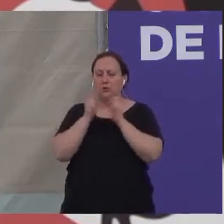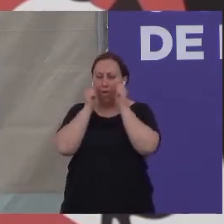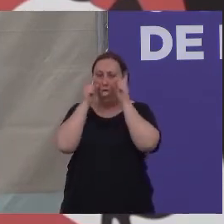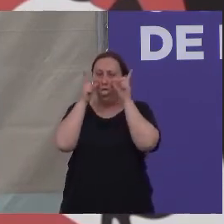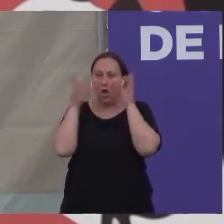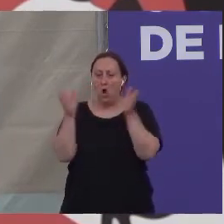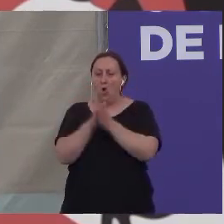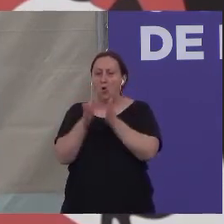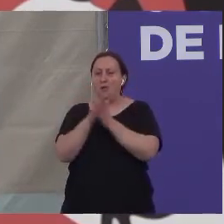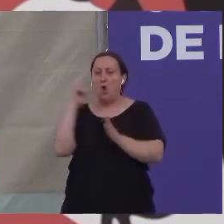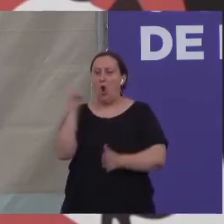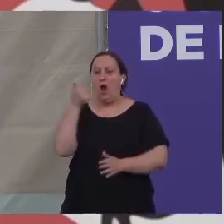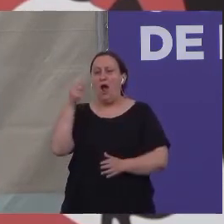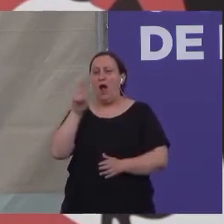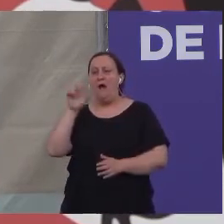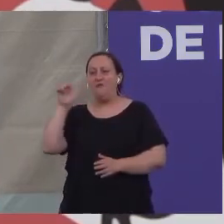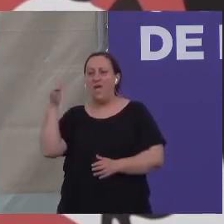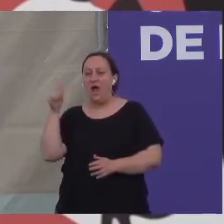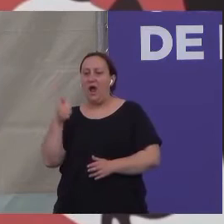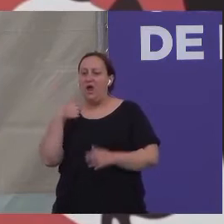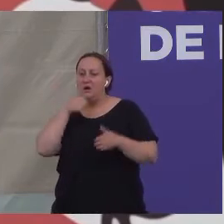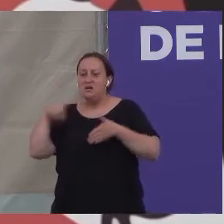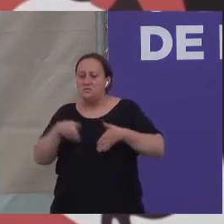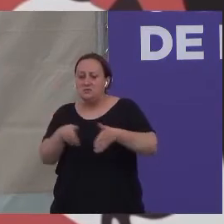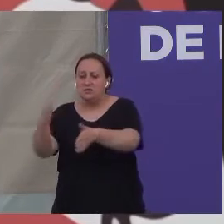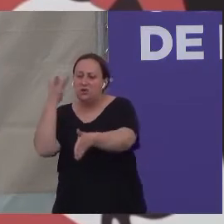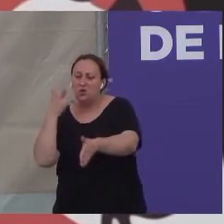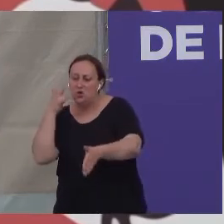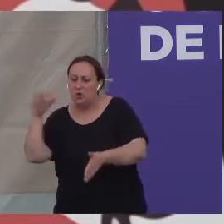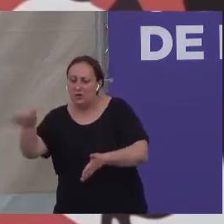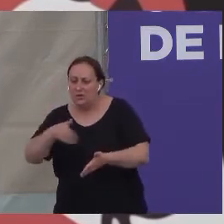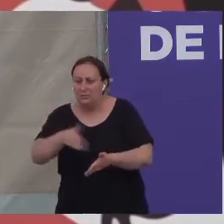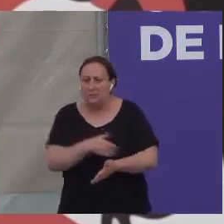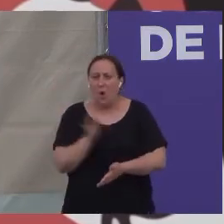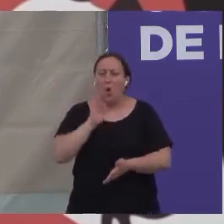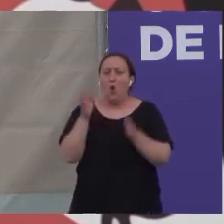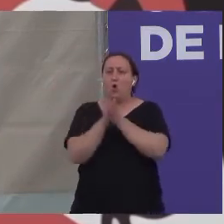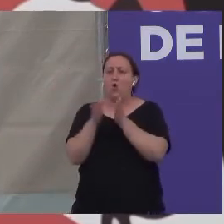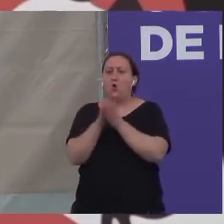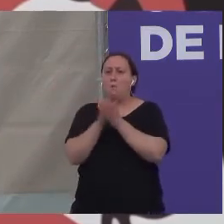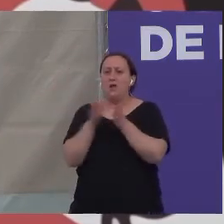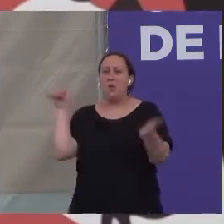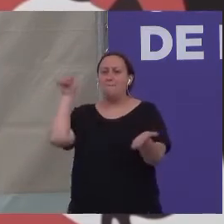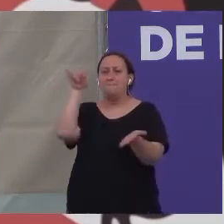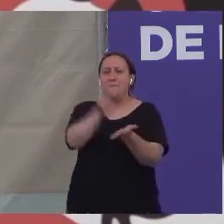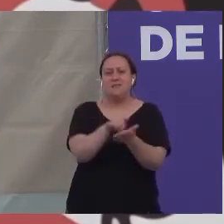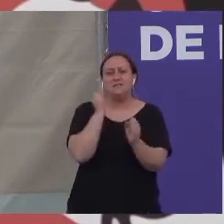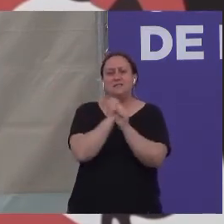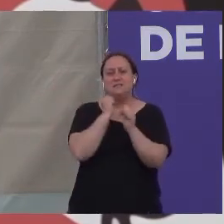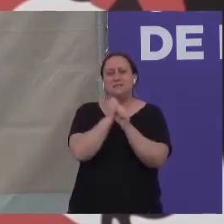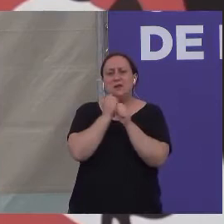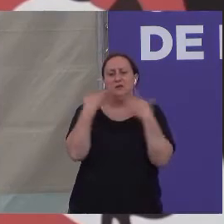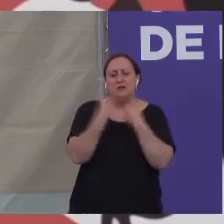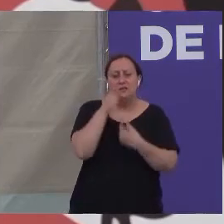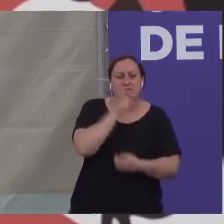Jávea limpian el río Gorgos o que los compañeros de Manises trabajan con niños y personas mayores, que